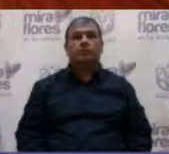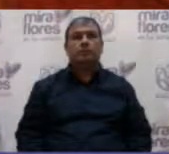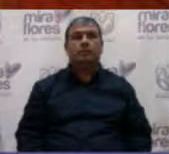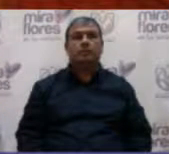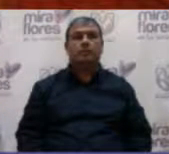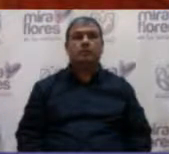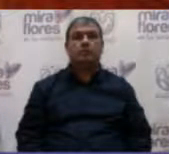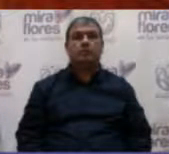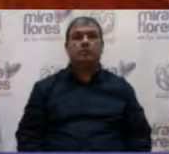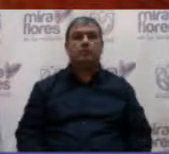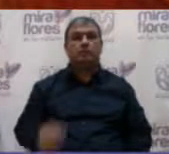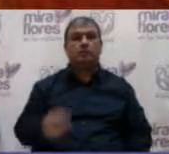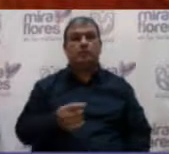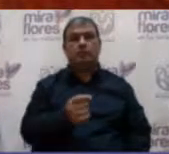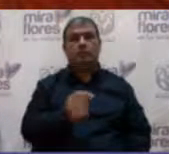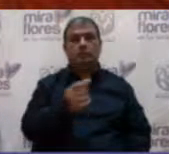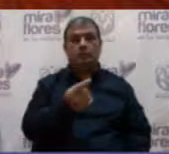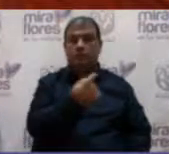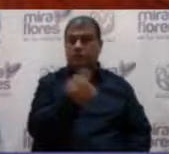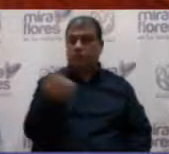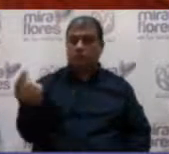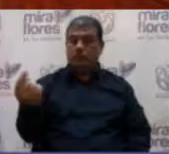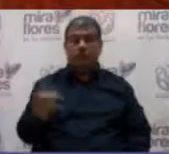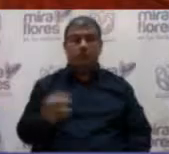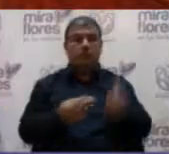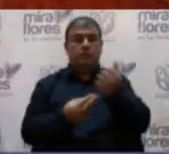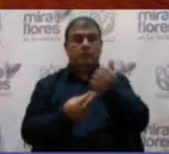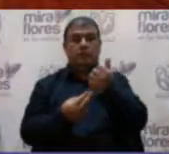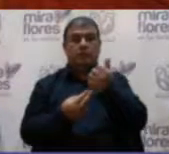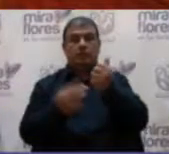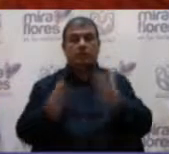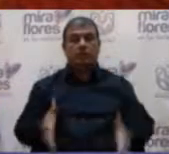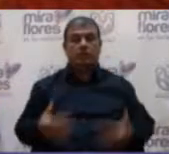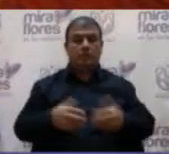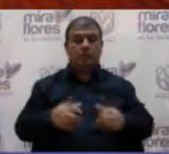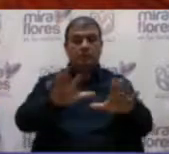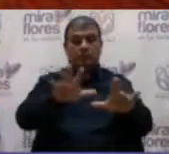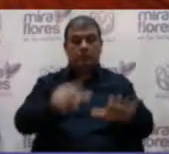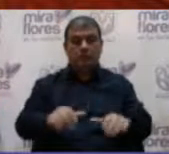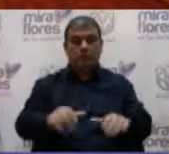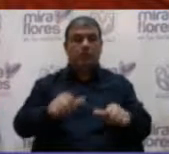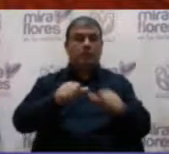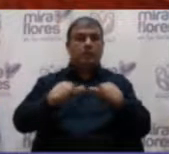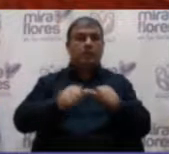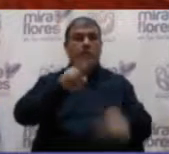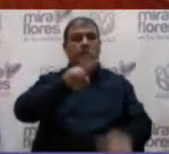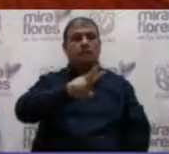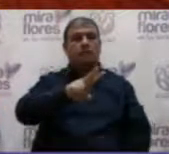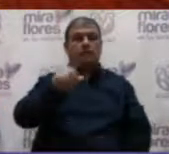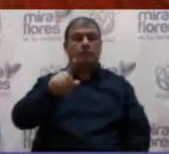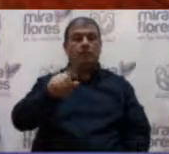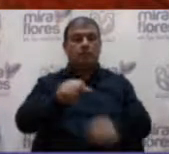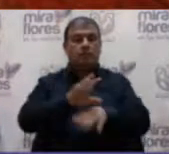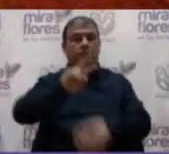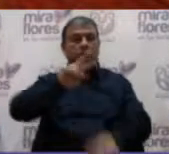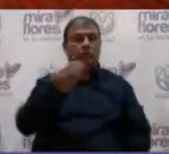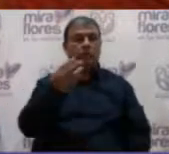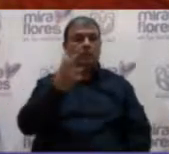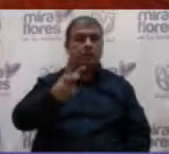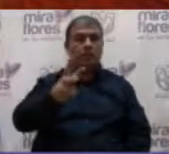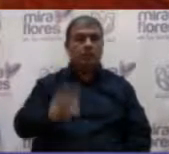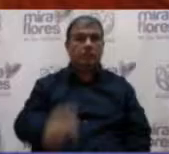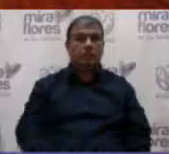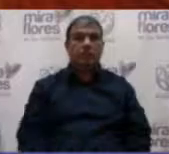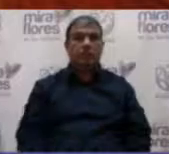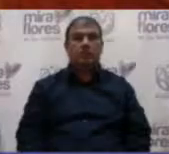En posesión de cada uno de los regidores se tiene el acta de la sesión ordinaria de Consejo de fecha 21 de julio del año